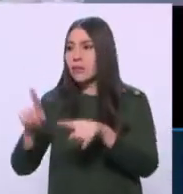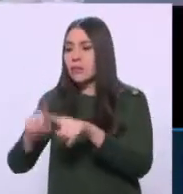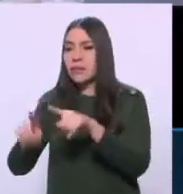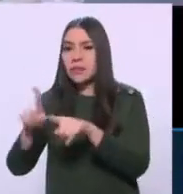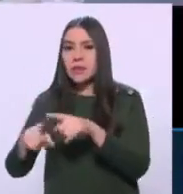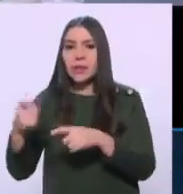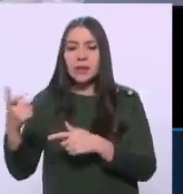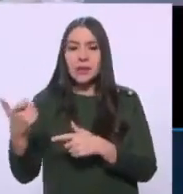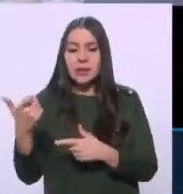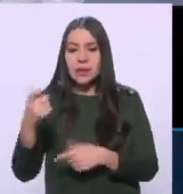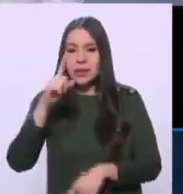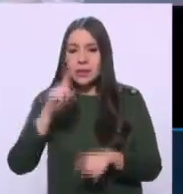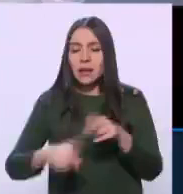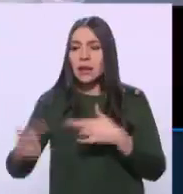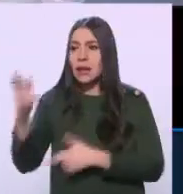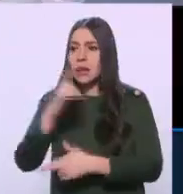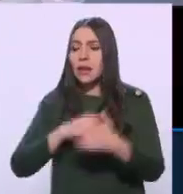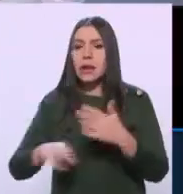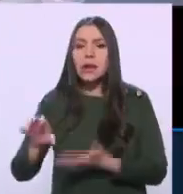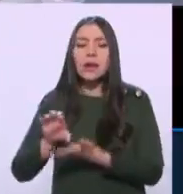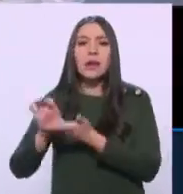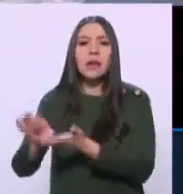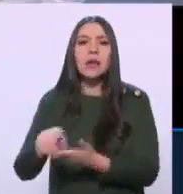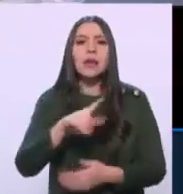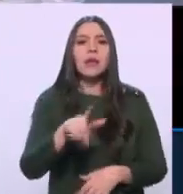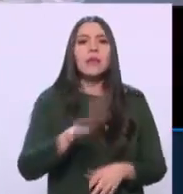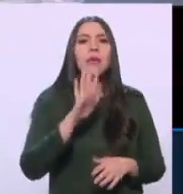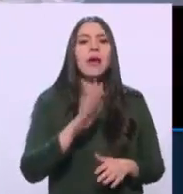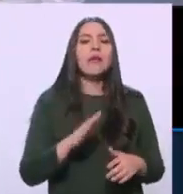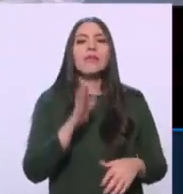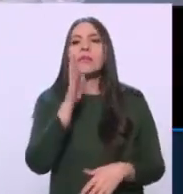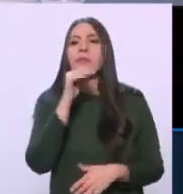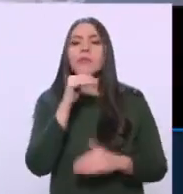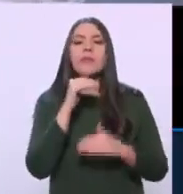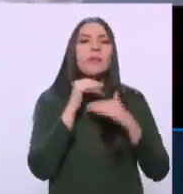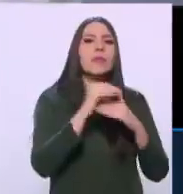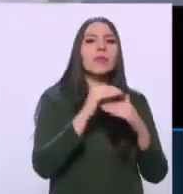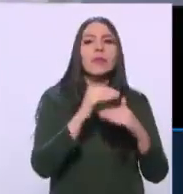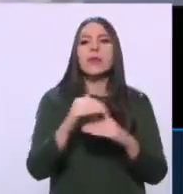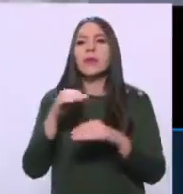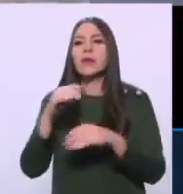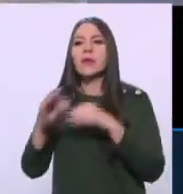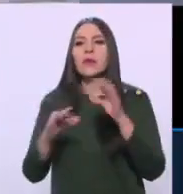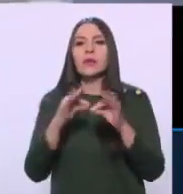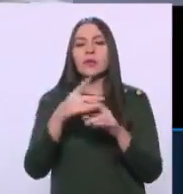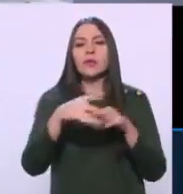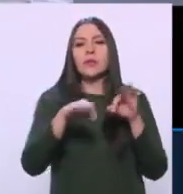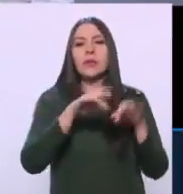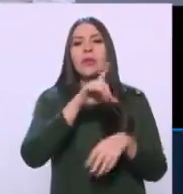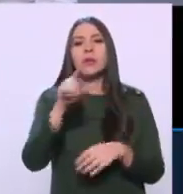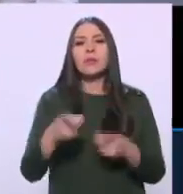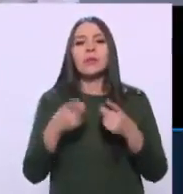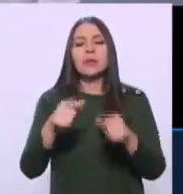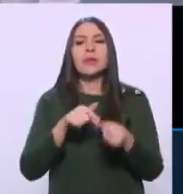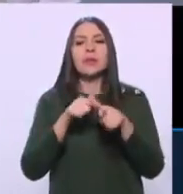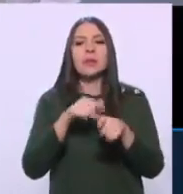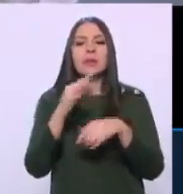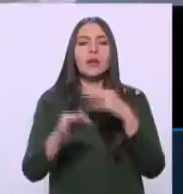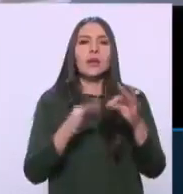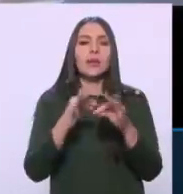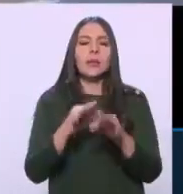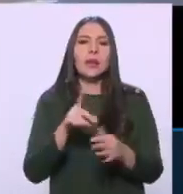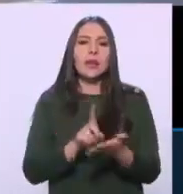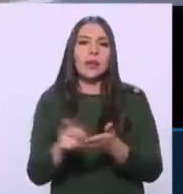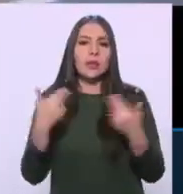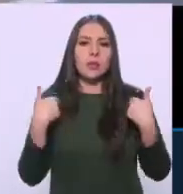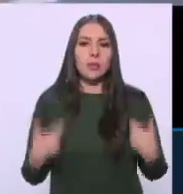la tesorería, es limitarlos en sus posibilidades para poder cumplir con las funciones y seguir garantizando derechos humanos.